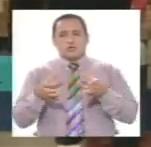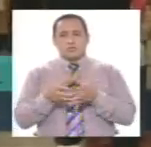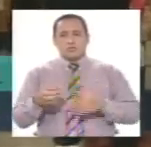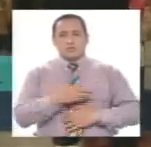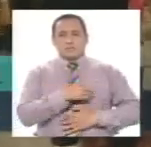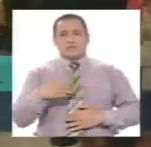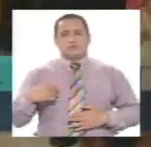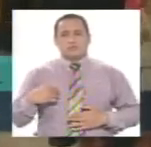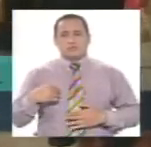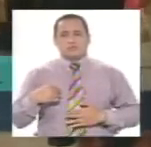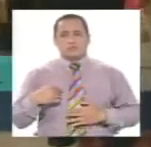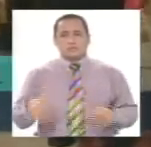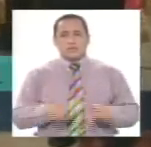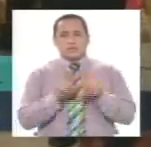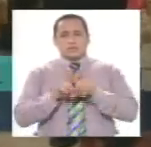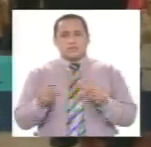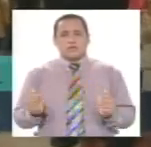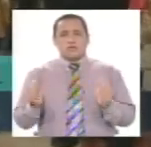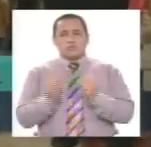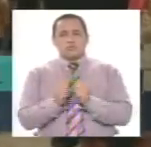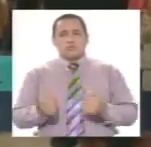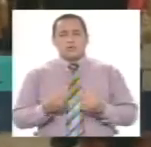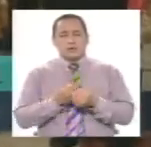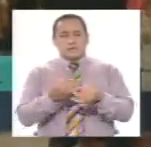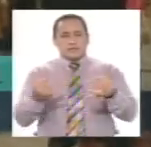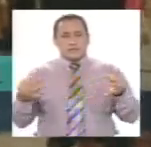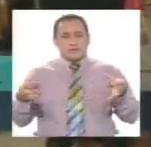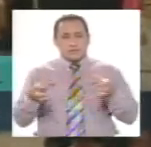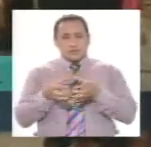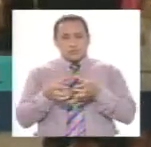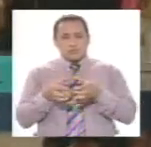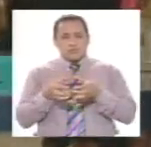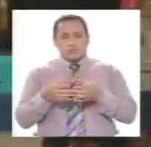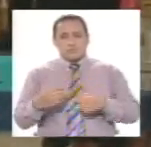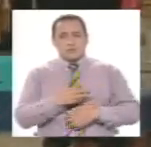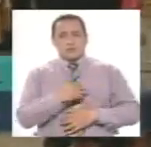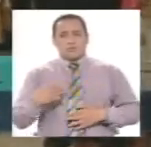ministerial. Se encuentra acompañado por los demás integrantes